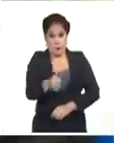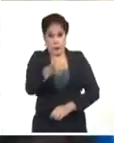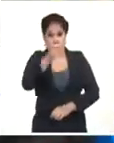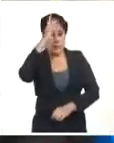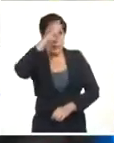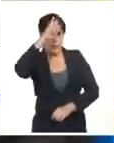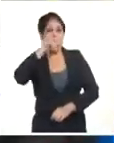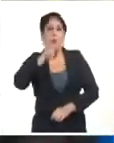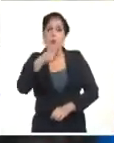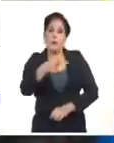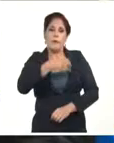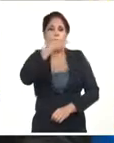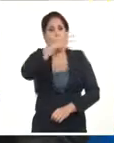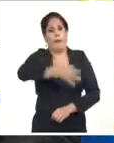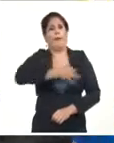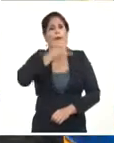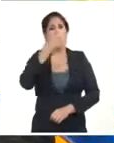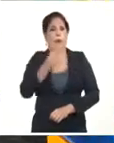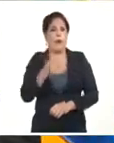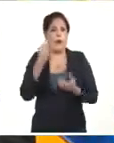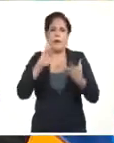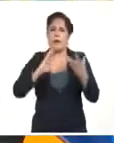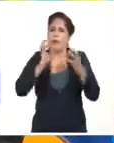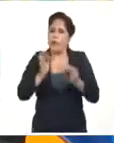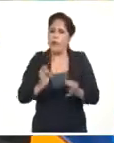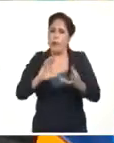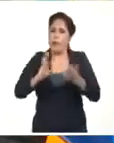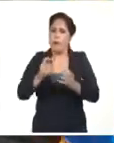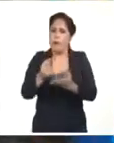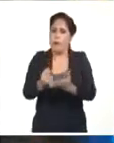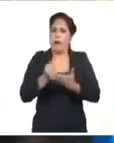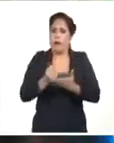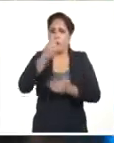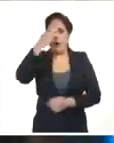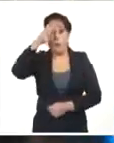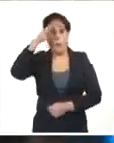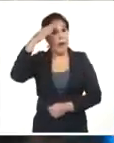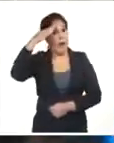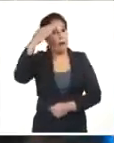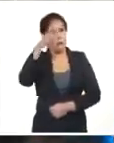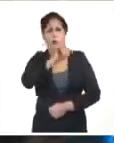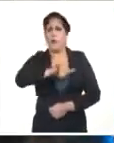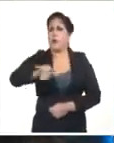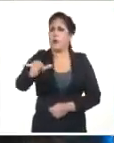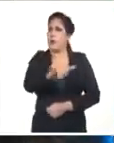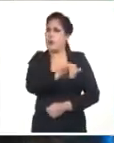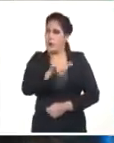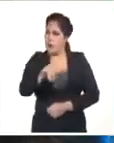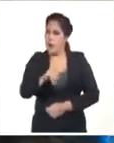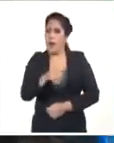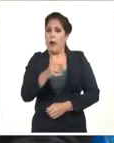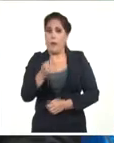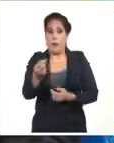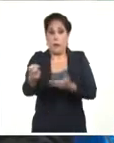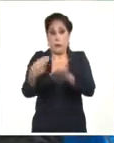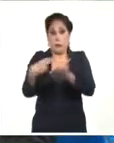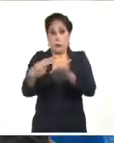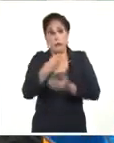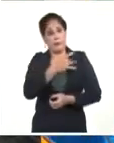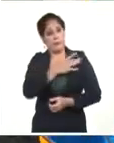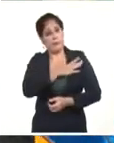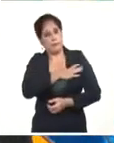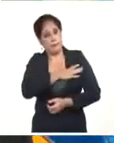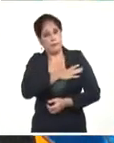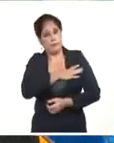sus generosas expresiones y gestos hacia Cuba. Y agradecemos además las condolencias a nuestro